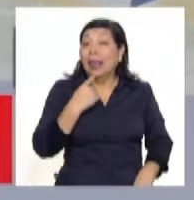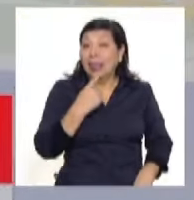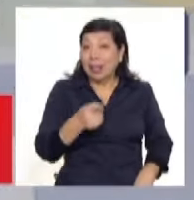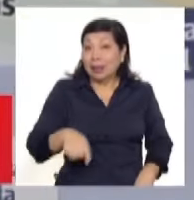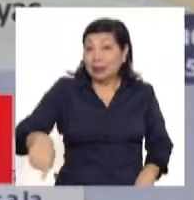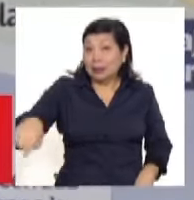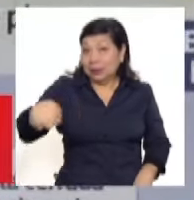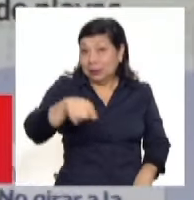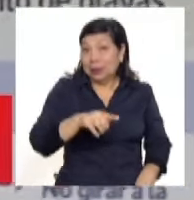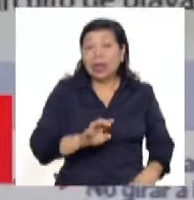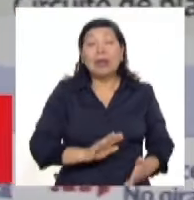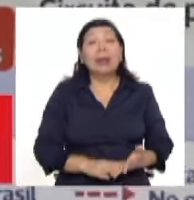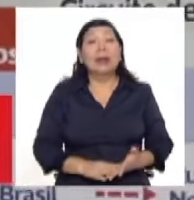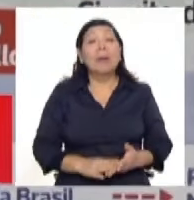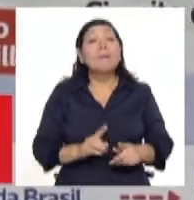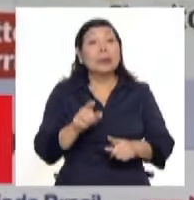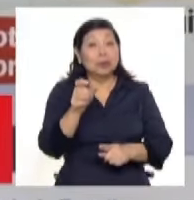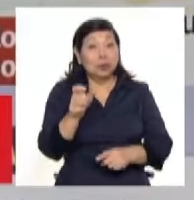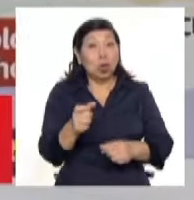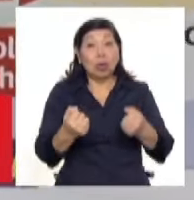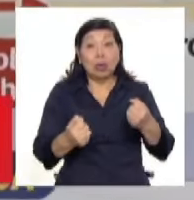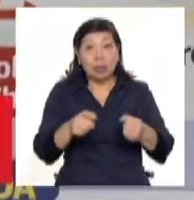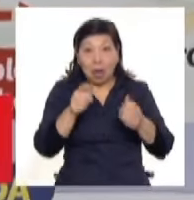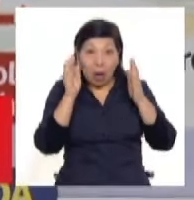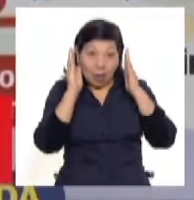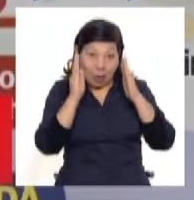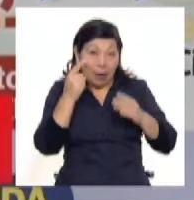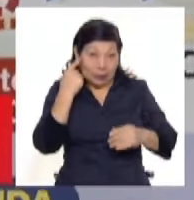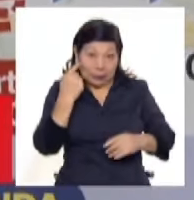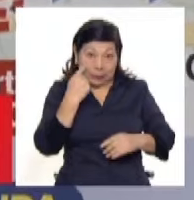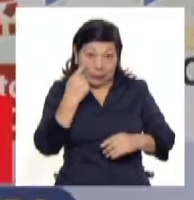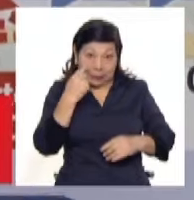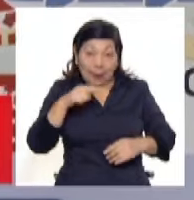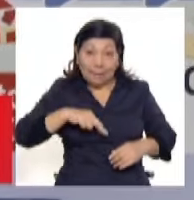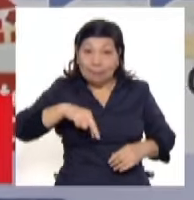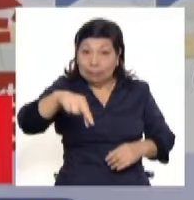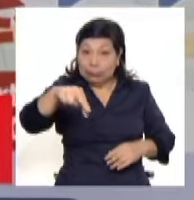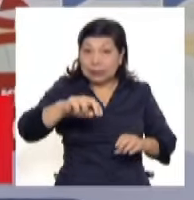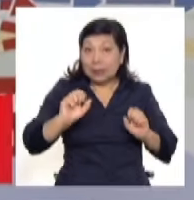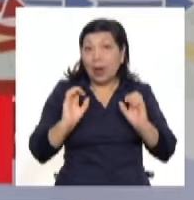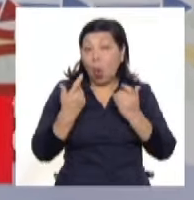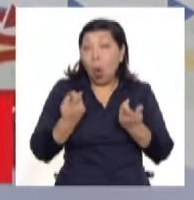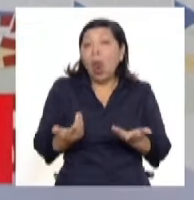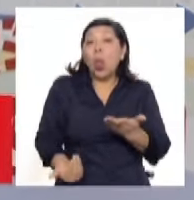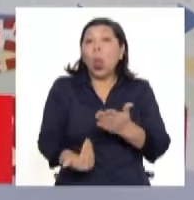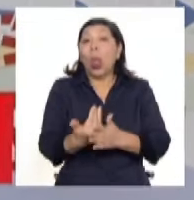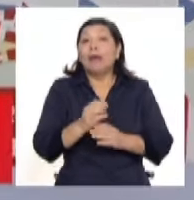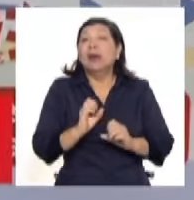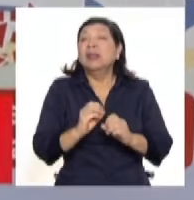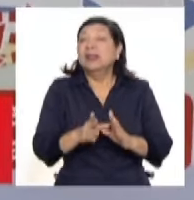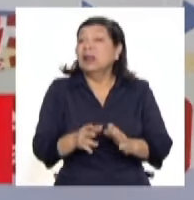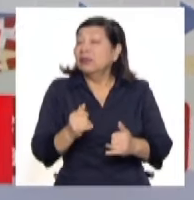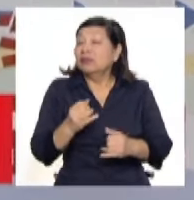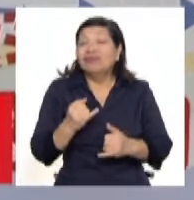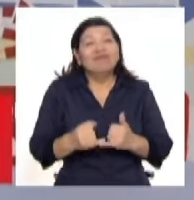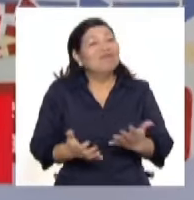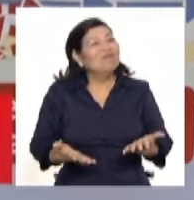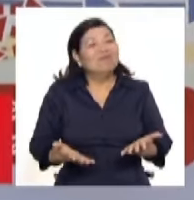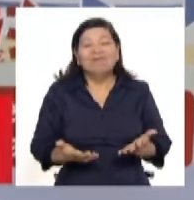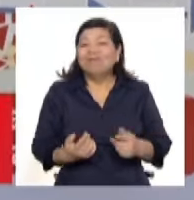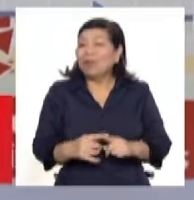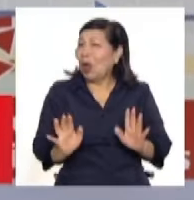la comunicación a todos los conductores que estén atentos a esta disposición que se ha dado. Todavía no hay fecha final. No, no